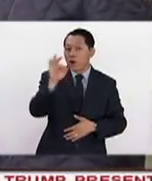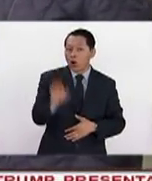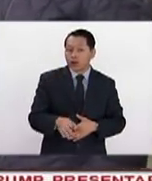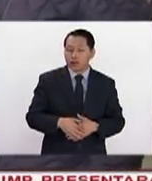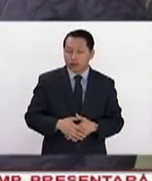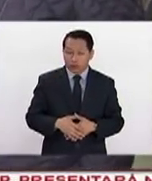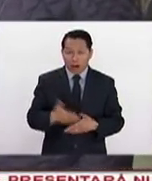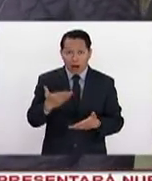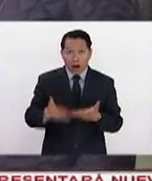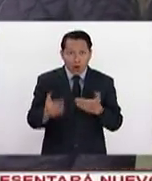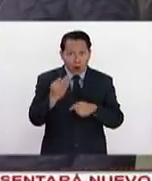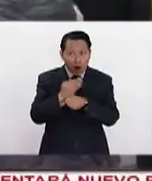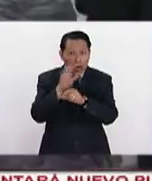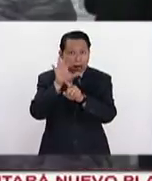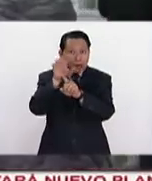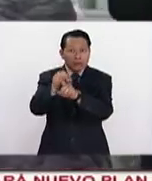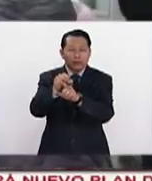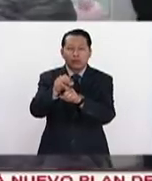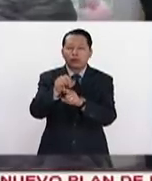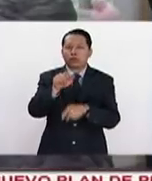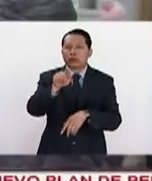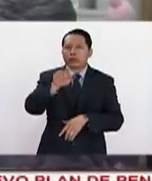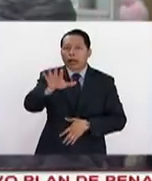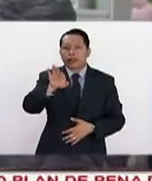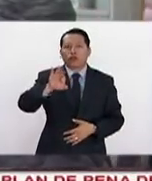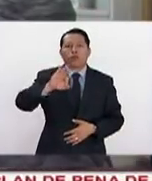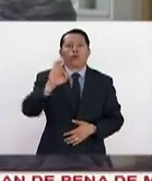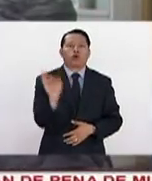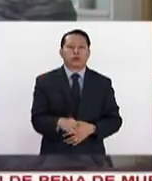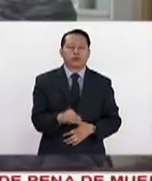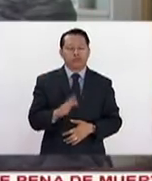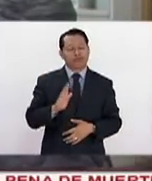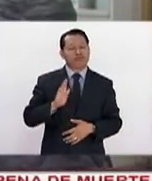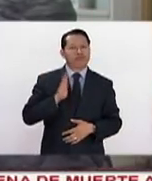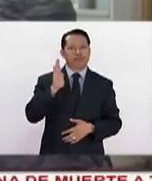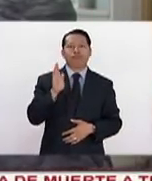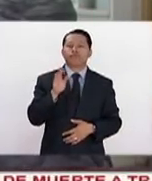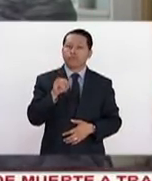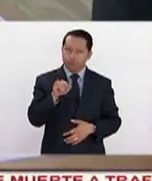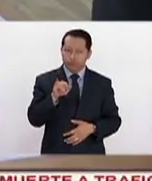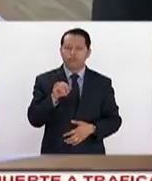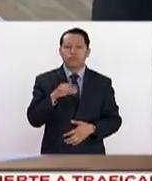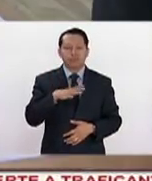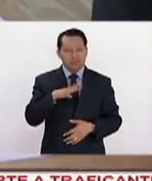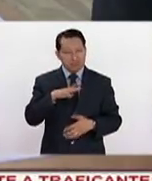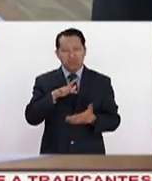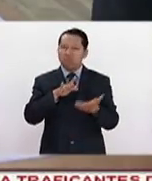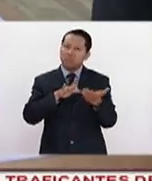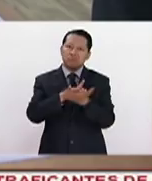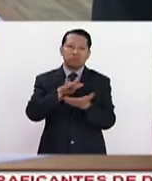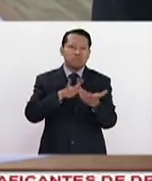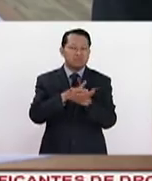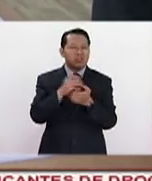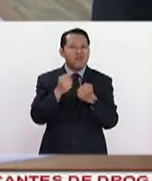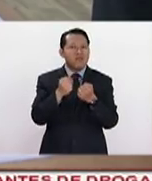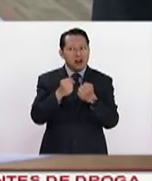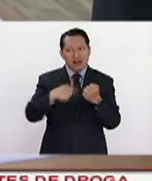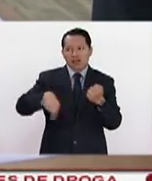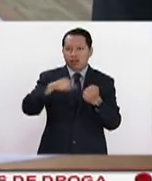63.6%. Ahora llega al 75%. Entonces, sorprende, sí, el apoyo y